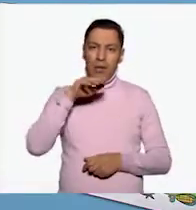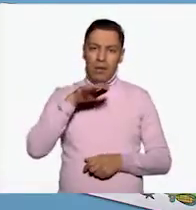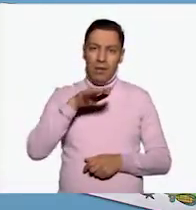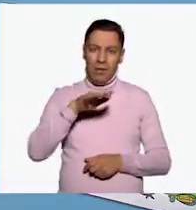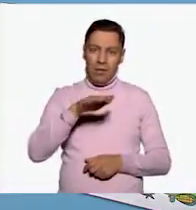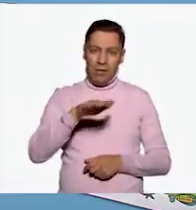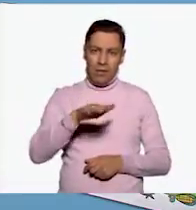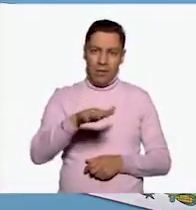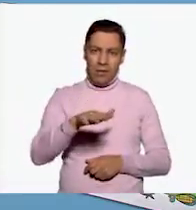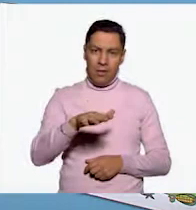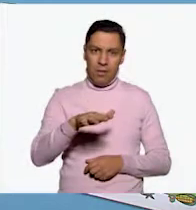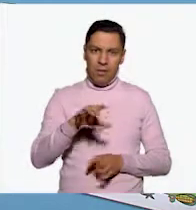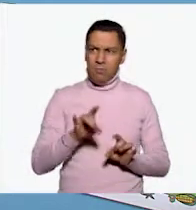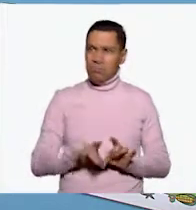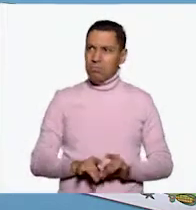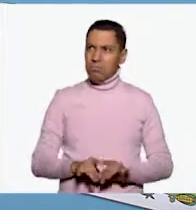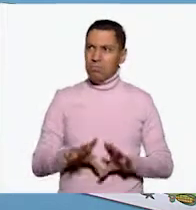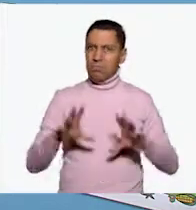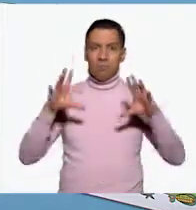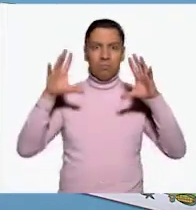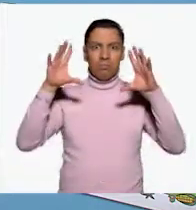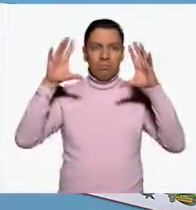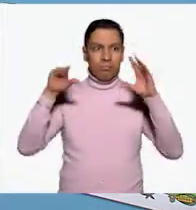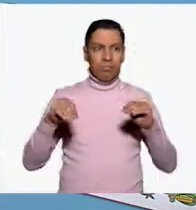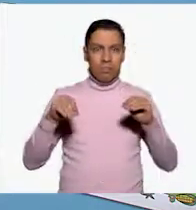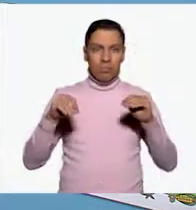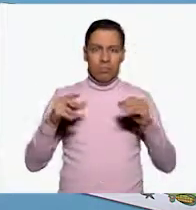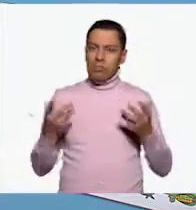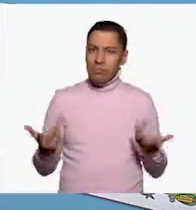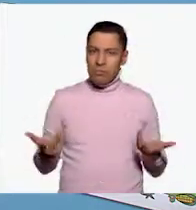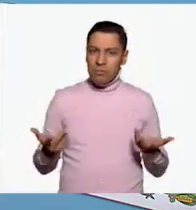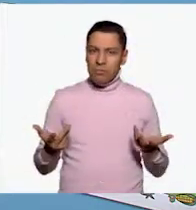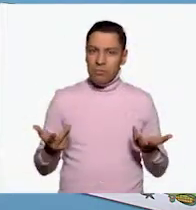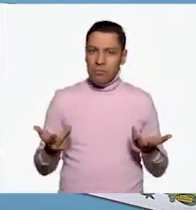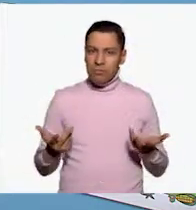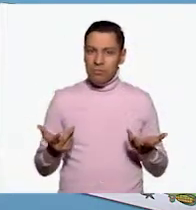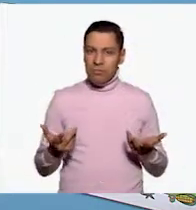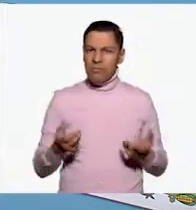muy bien! Todos lo hicieron perfecto. Esta es otra